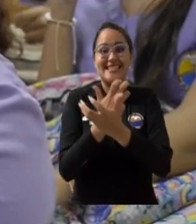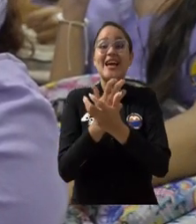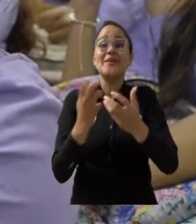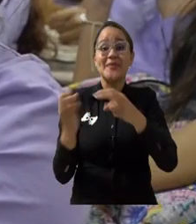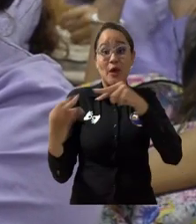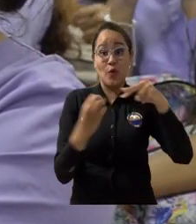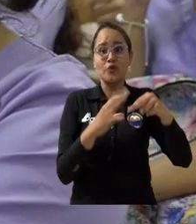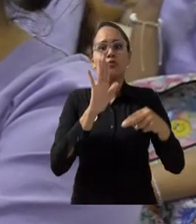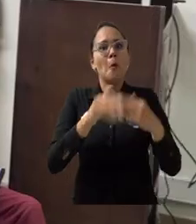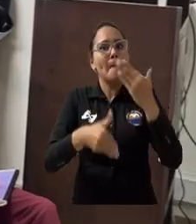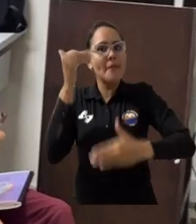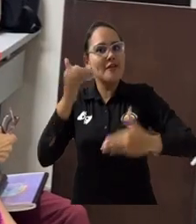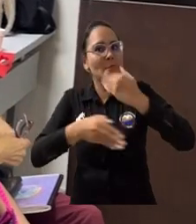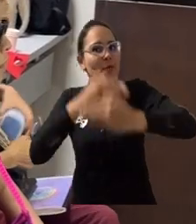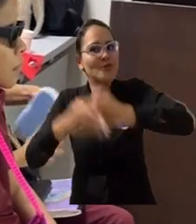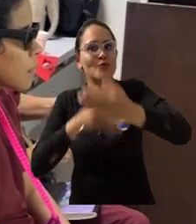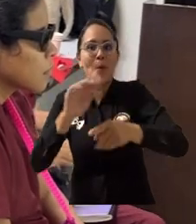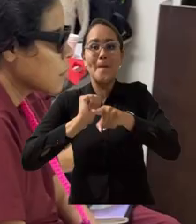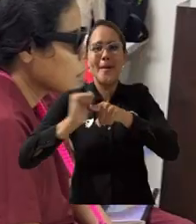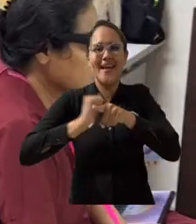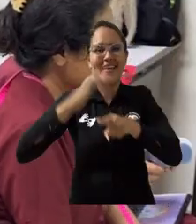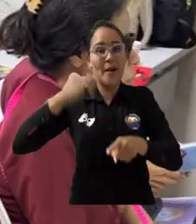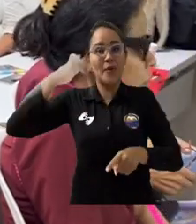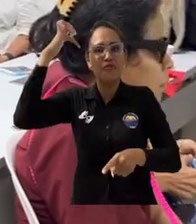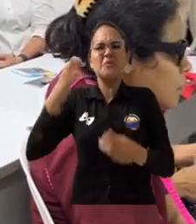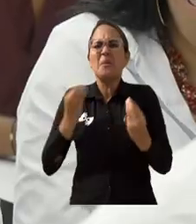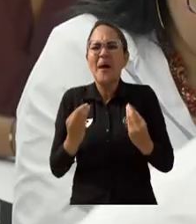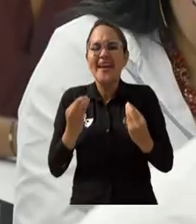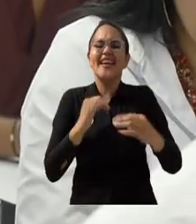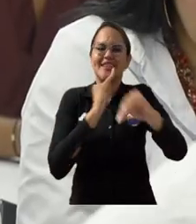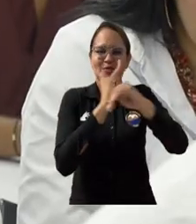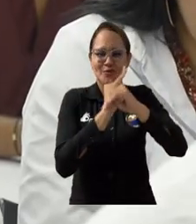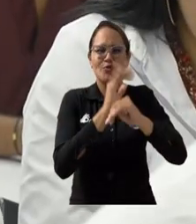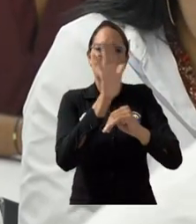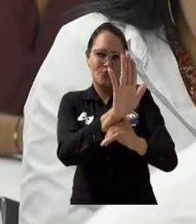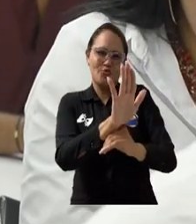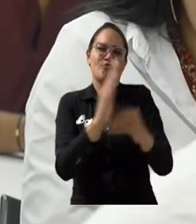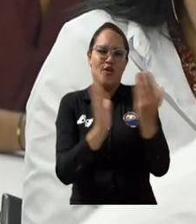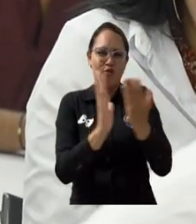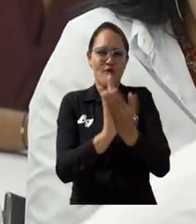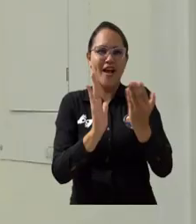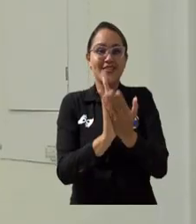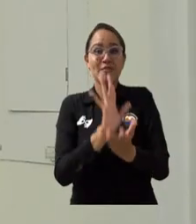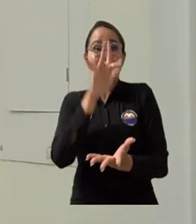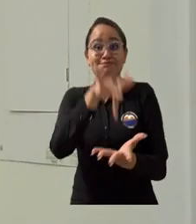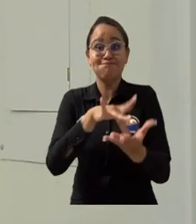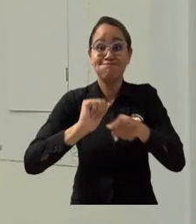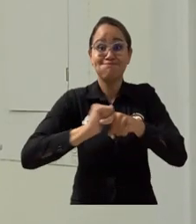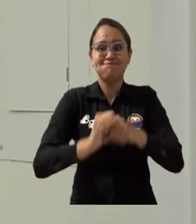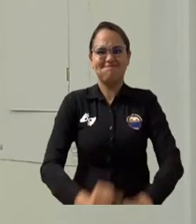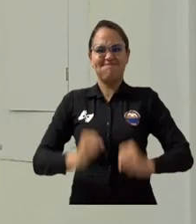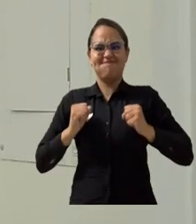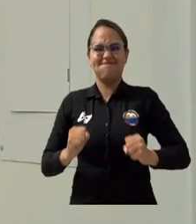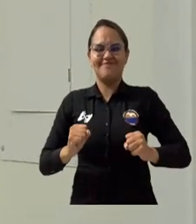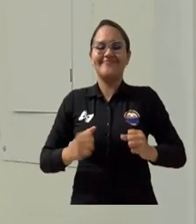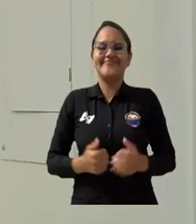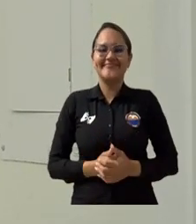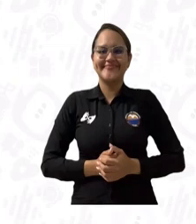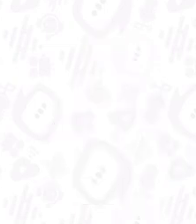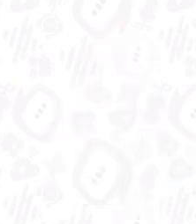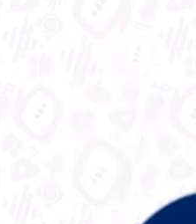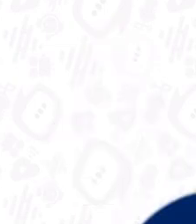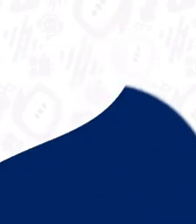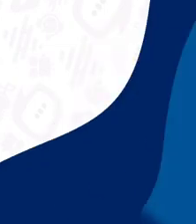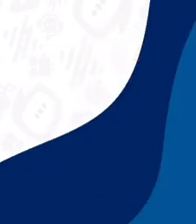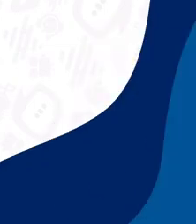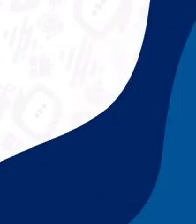Educación, el proceso de prácticas profesionales, en la que llegarán a impactar positivamente las instituciones educativas en las que serán instalados.